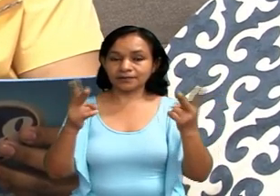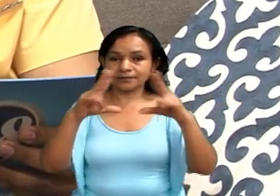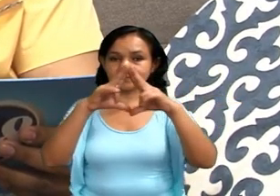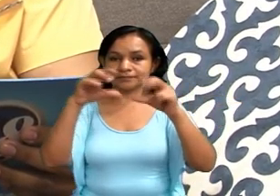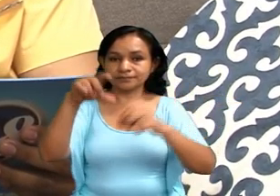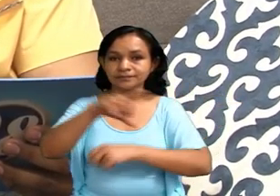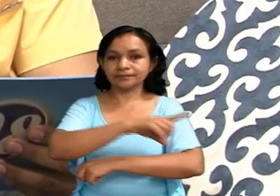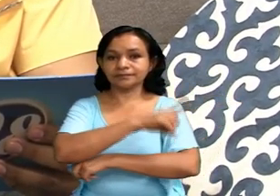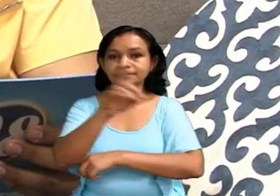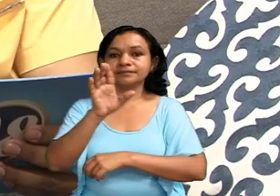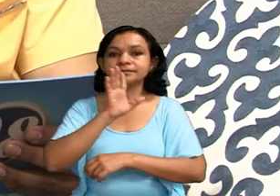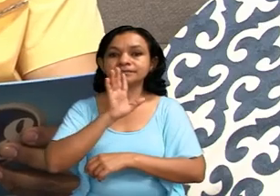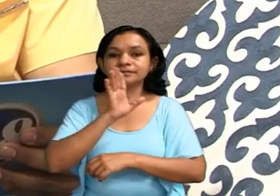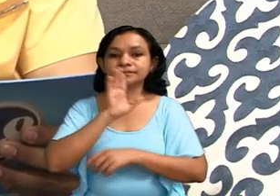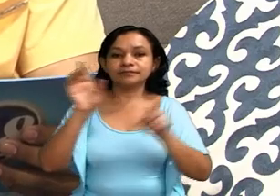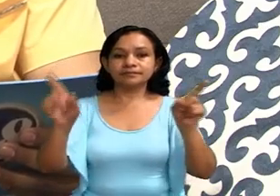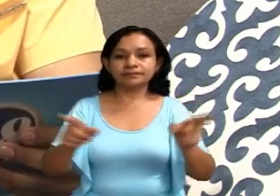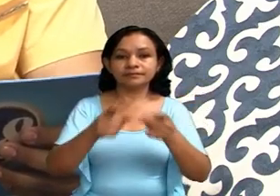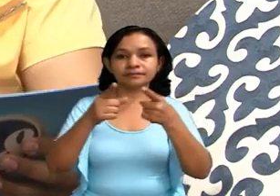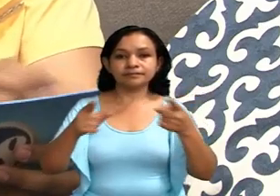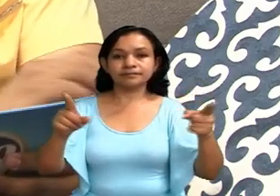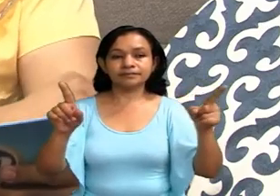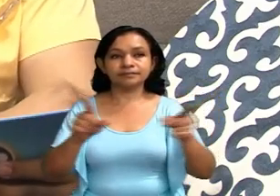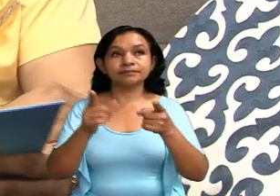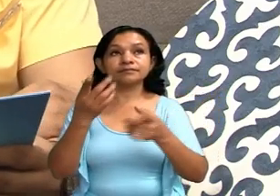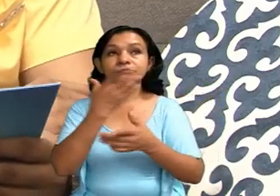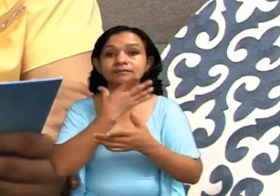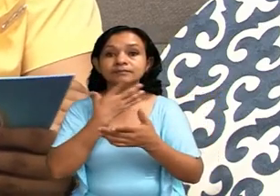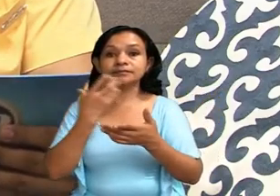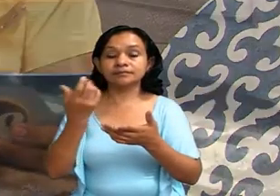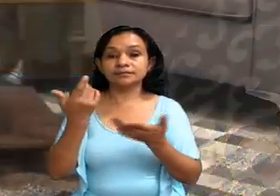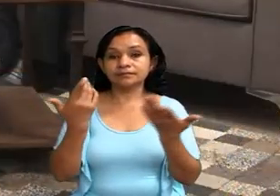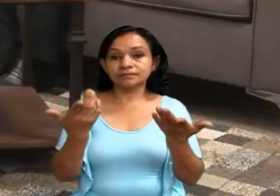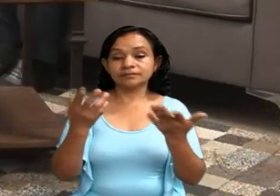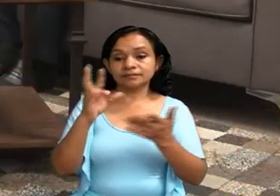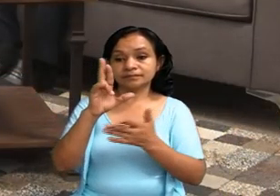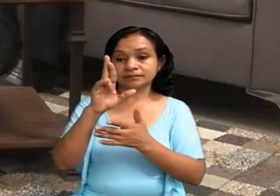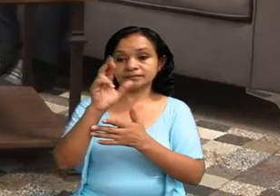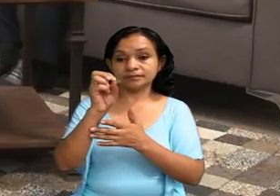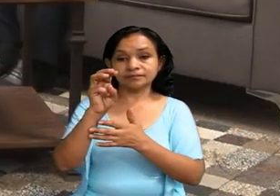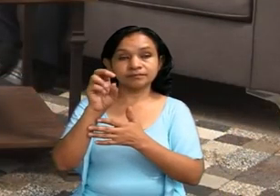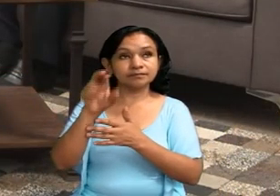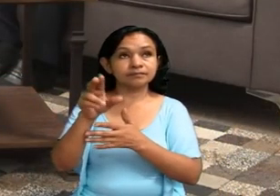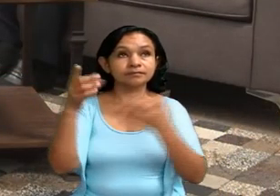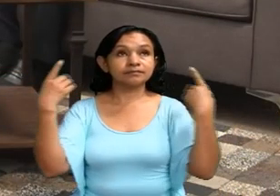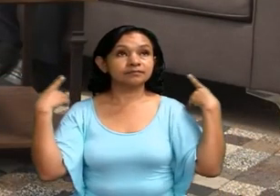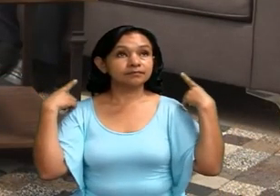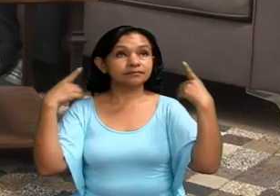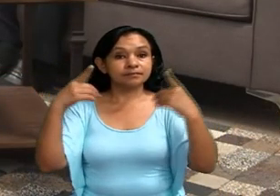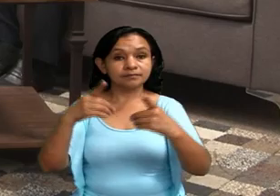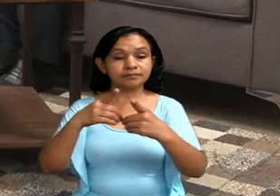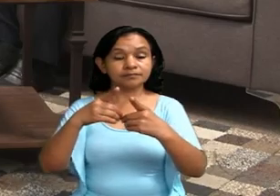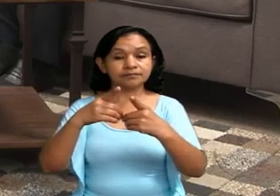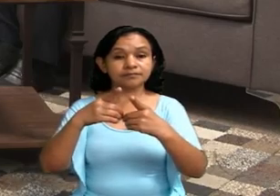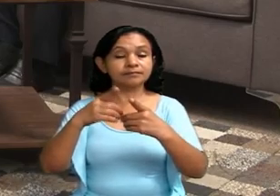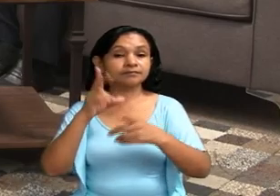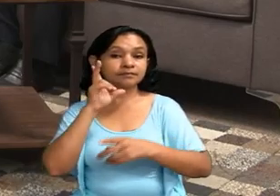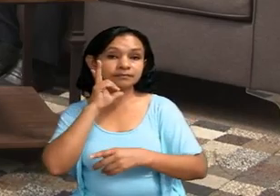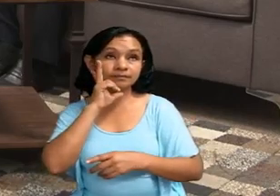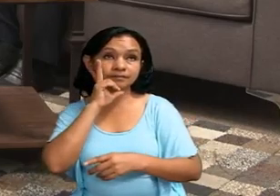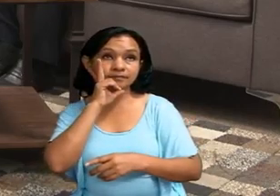estamos conversando sobre las orquestas juveniles y los coros escolares. Con nosotros el compañero Ramón Rodríguez, quien también es director del Teatro Nacional Rubén Darío.